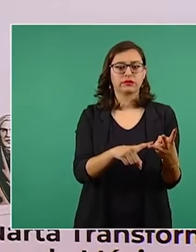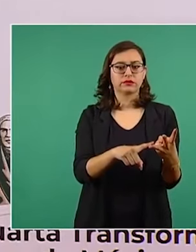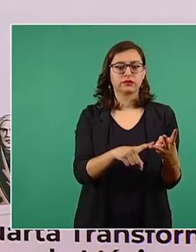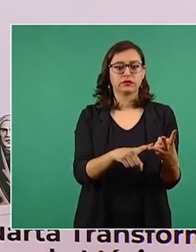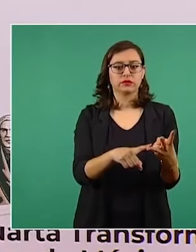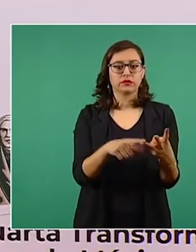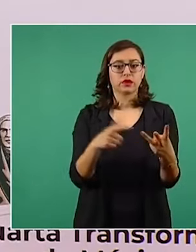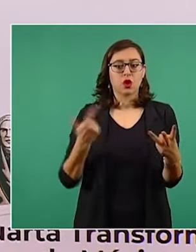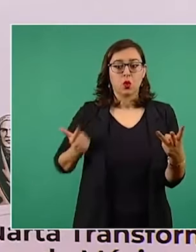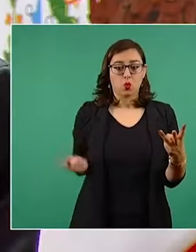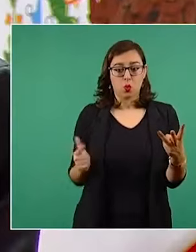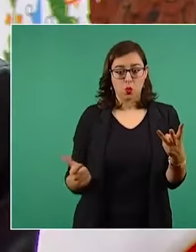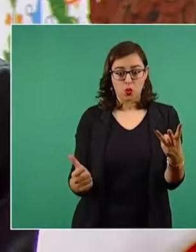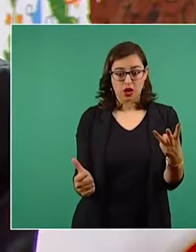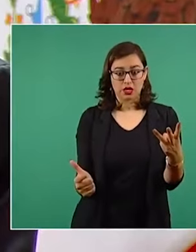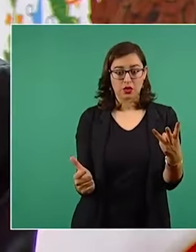el de Guanajuato,